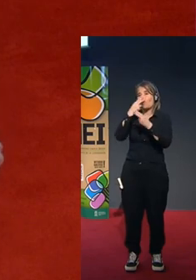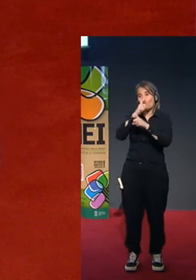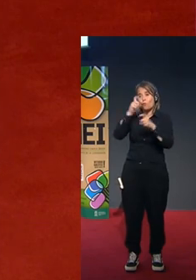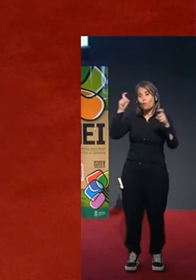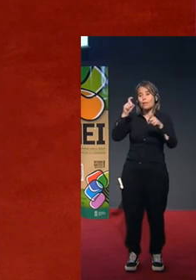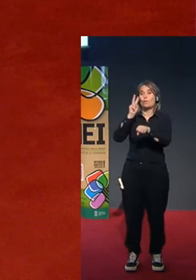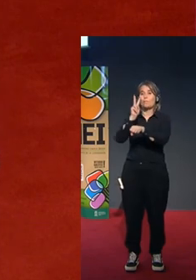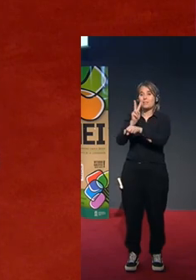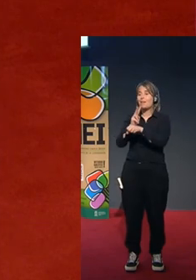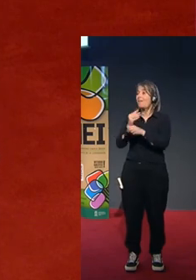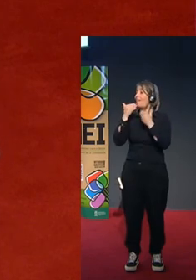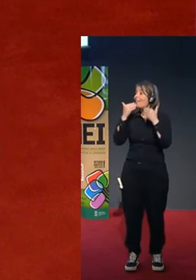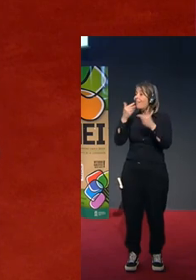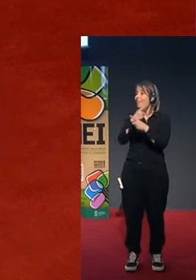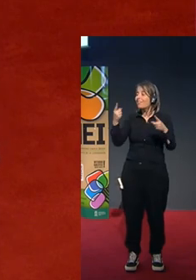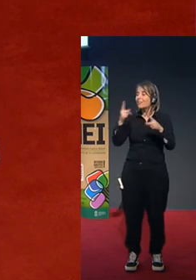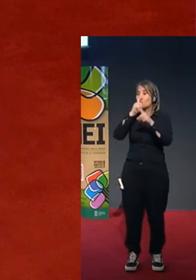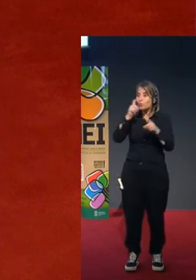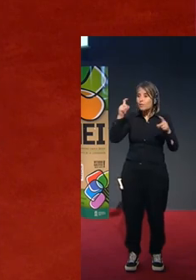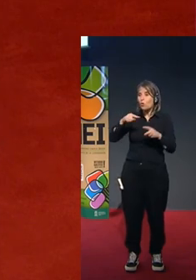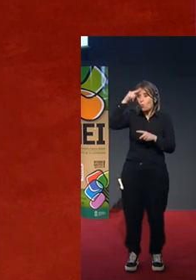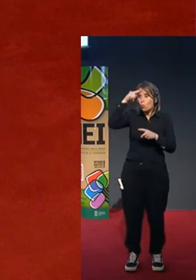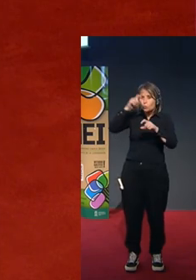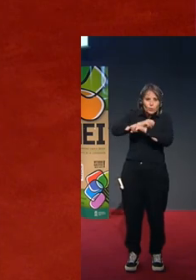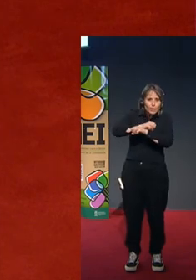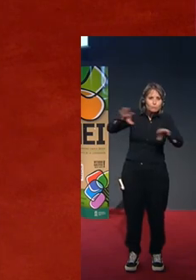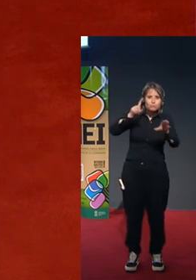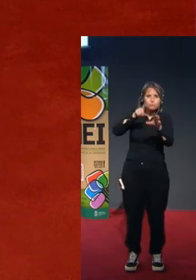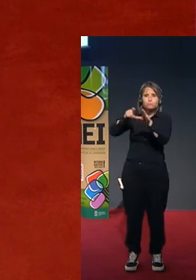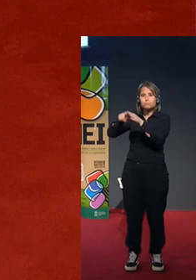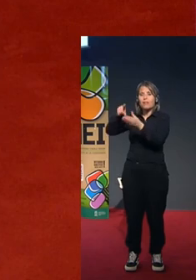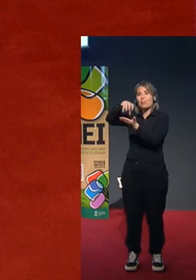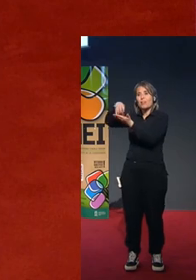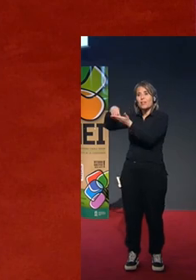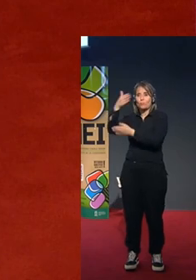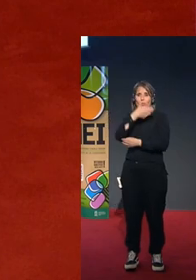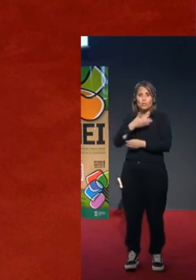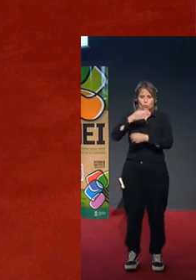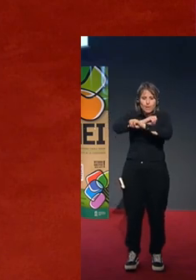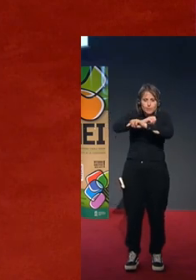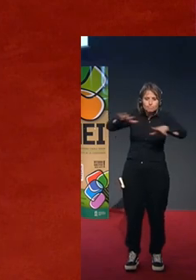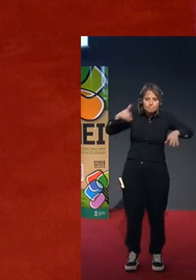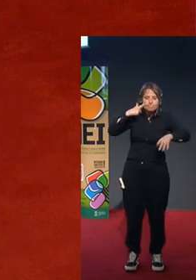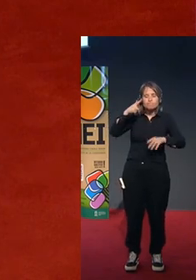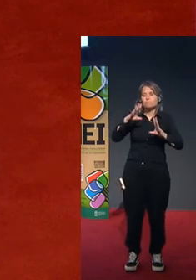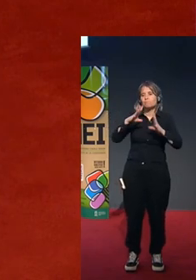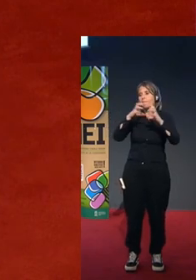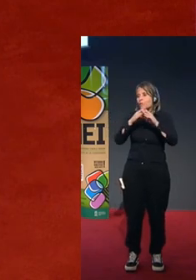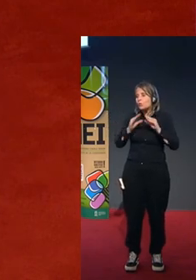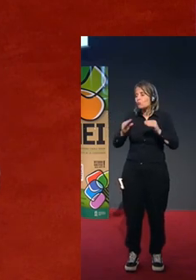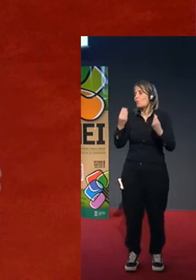gracias a ello hemos ofrecido la posibilidad de llevar la cultura participativa a los centros escolares y conocer desde dentro esa apasionada